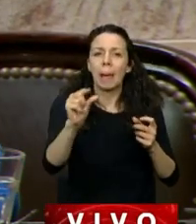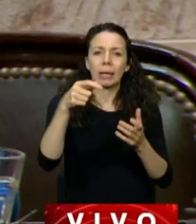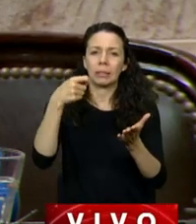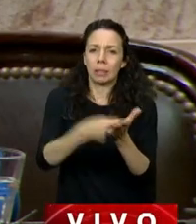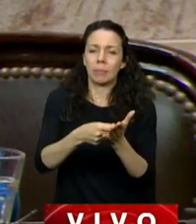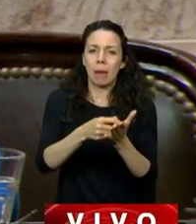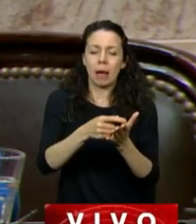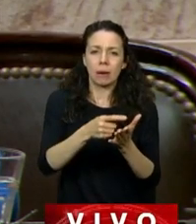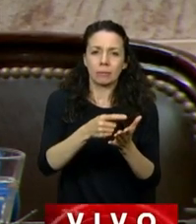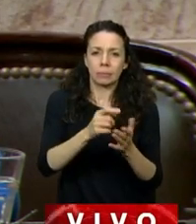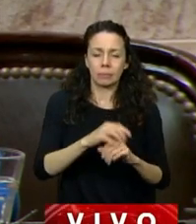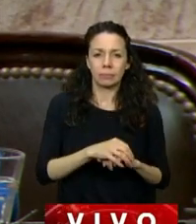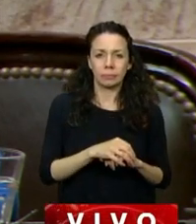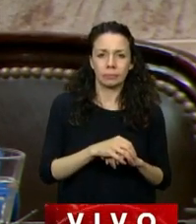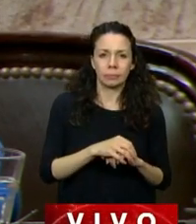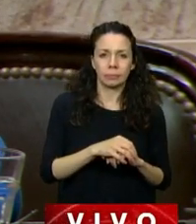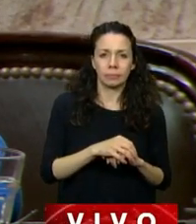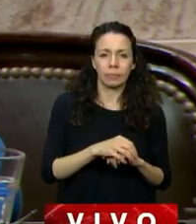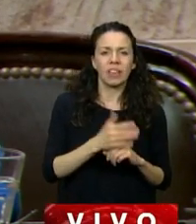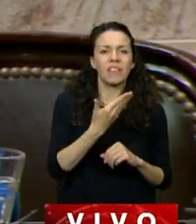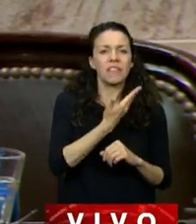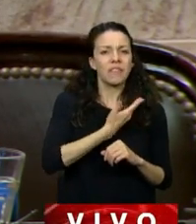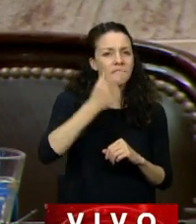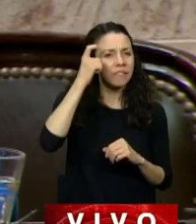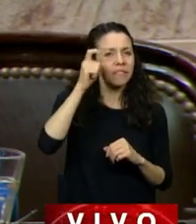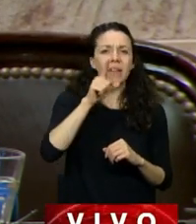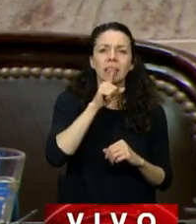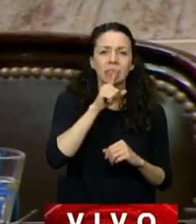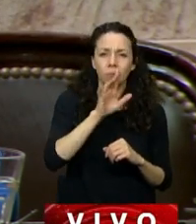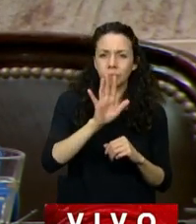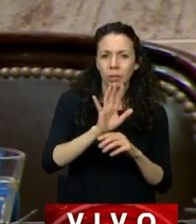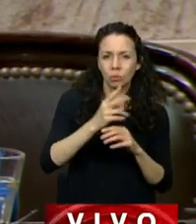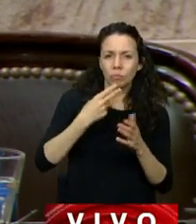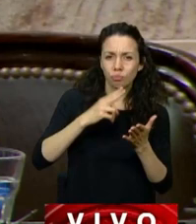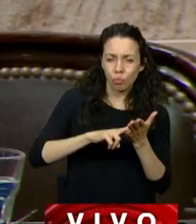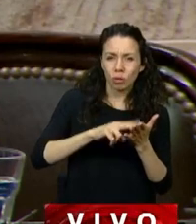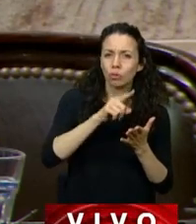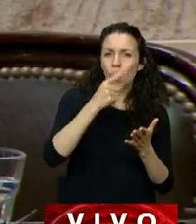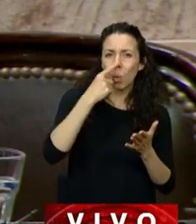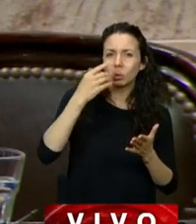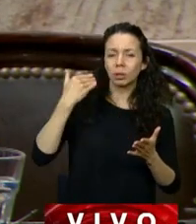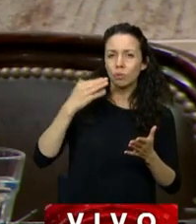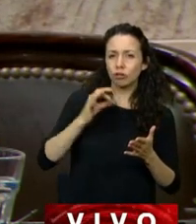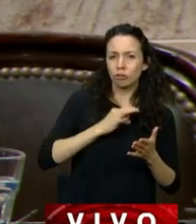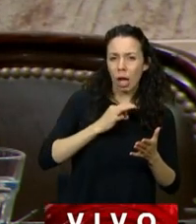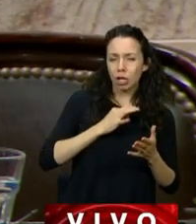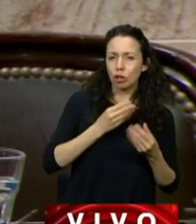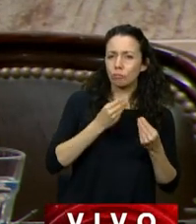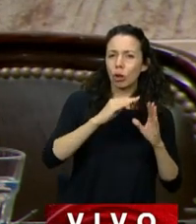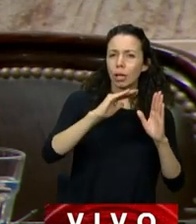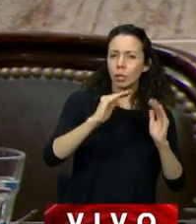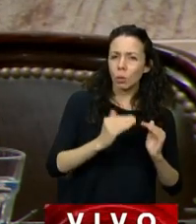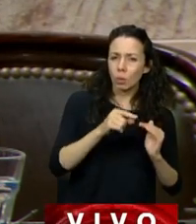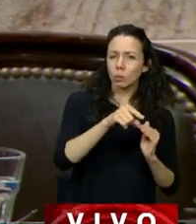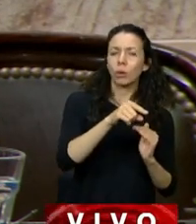Por qué disminuyó la recaudación del fet en los últimos años Porque desde el año 2006 hay